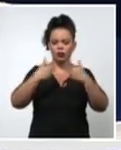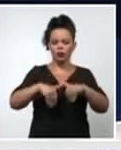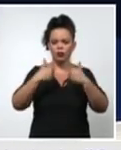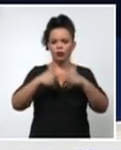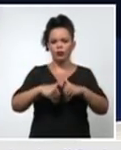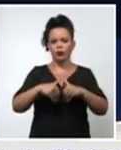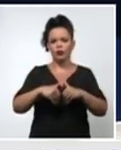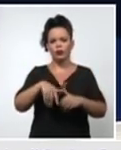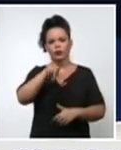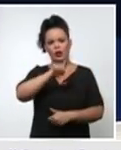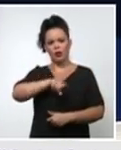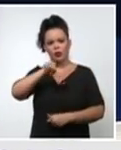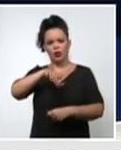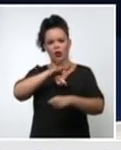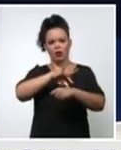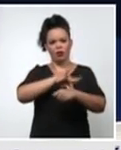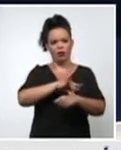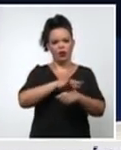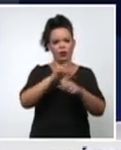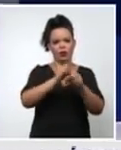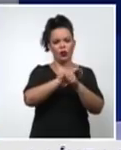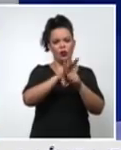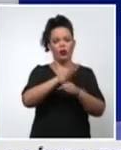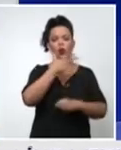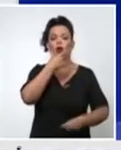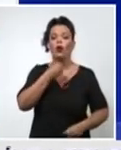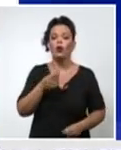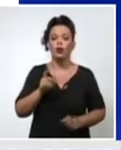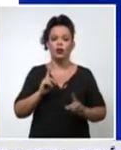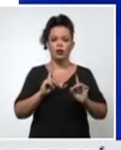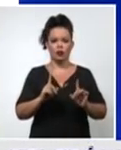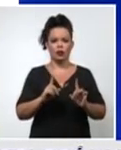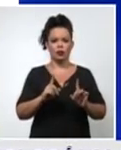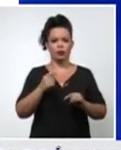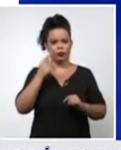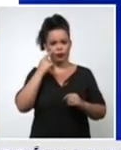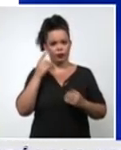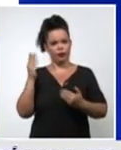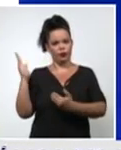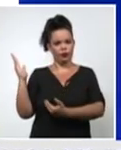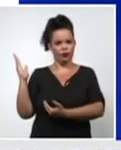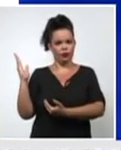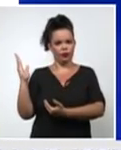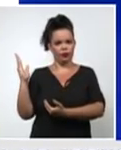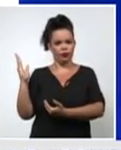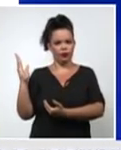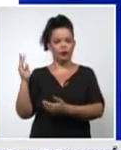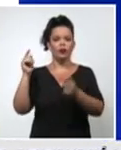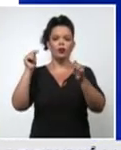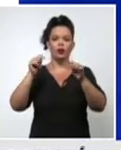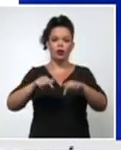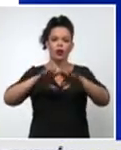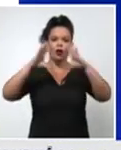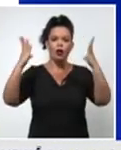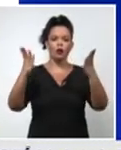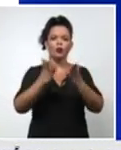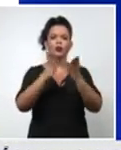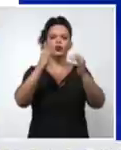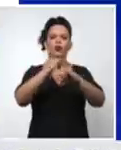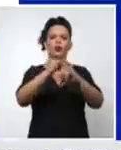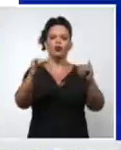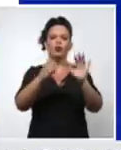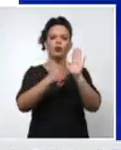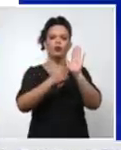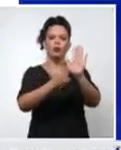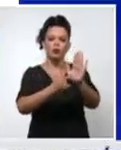Y aquí lo que se refiere fundamentalmente es que en el mundo se están alertando la presencia de brotes